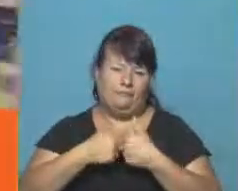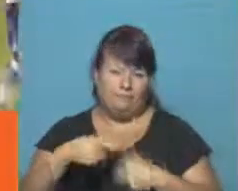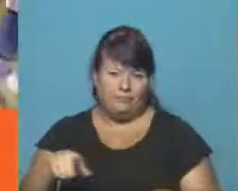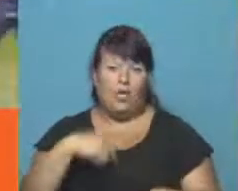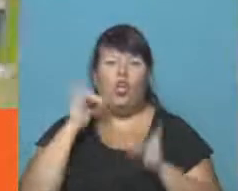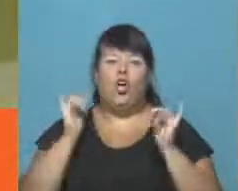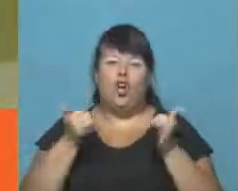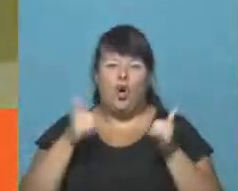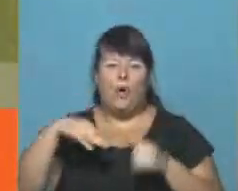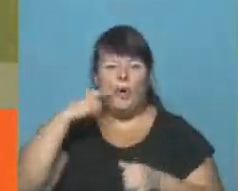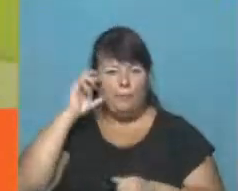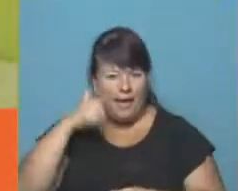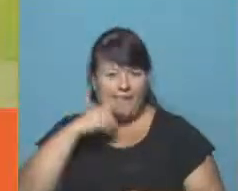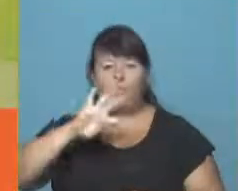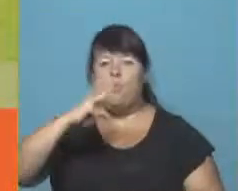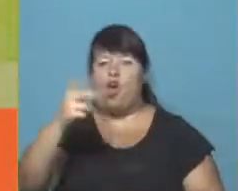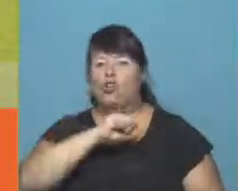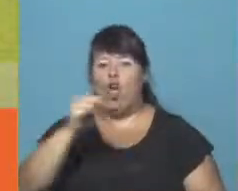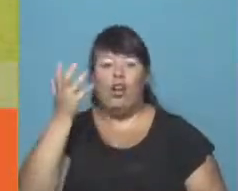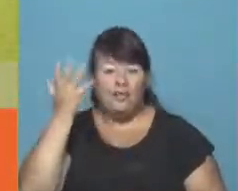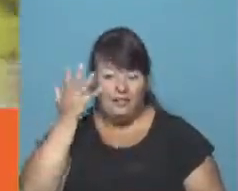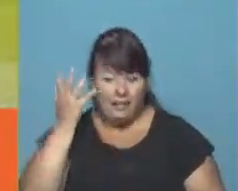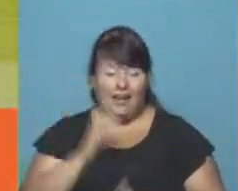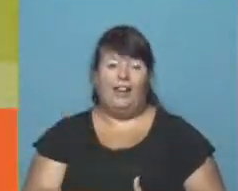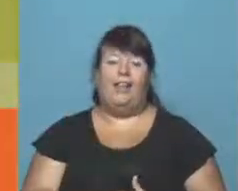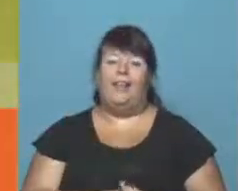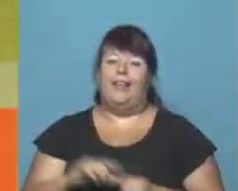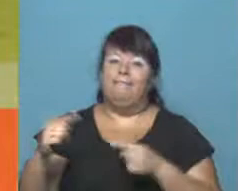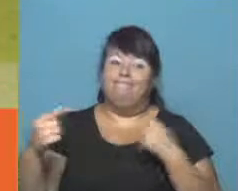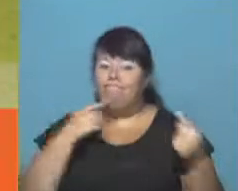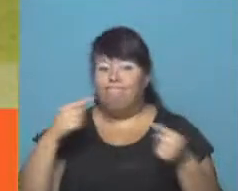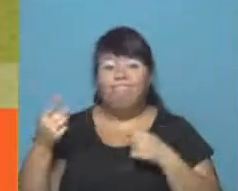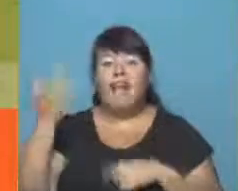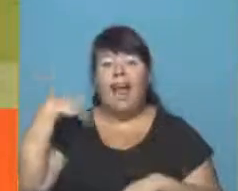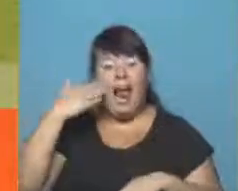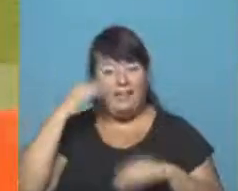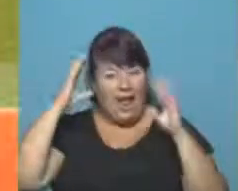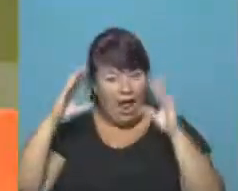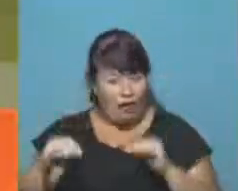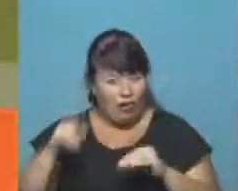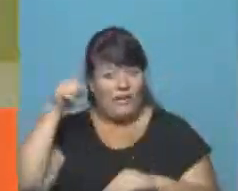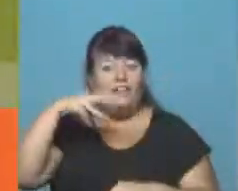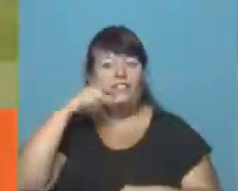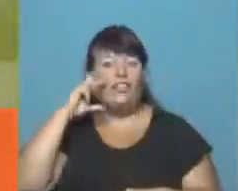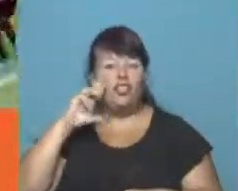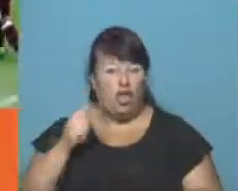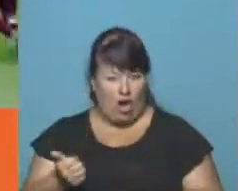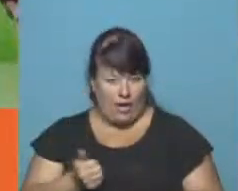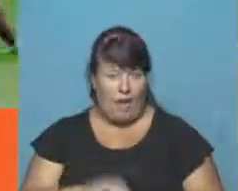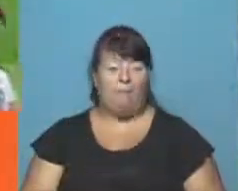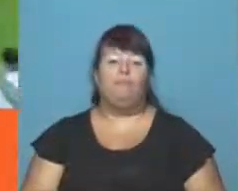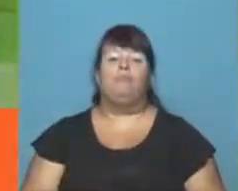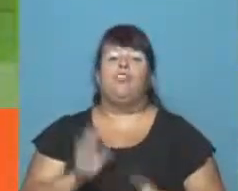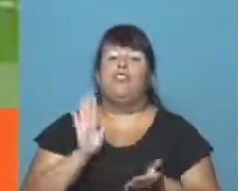del juvenil Mieres para el cuarto gol de Tigre entre las discusiones de la tarde-noche en Victoria. Y si